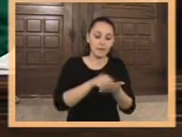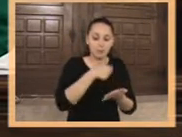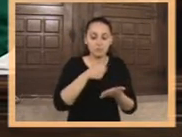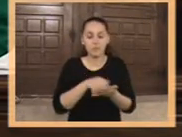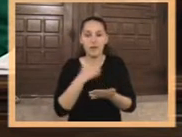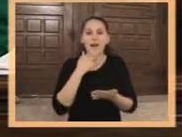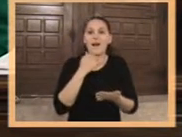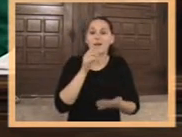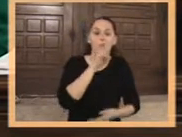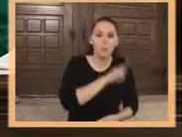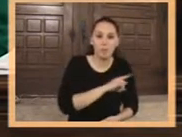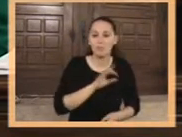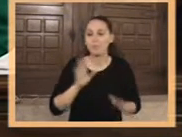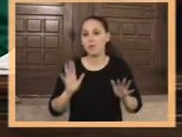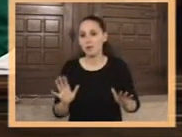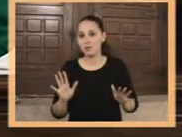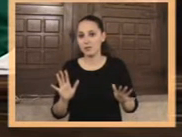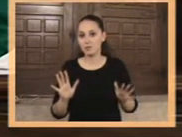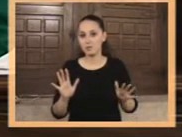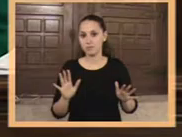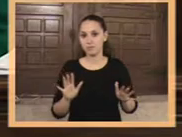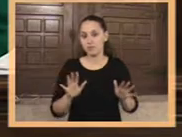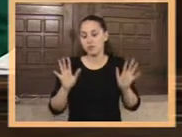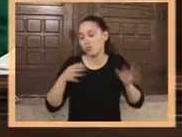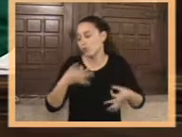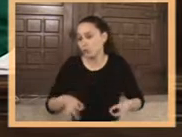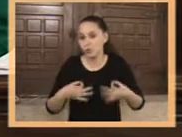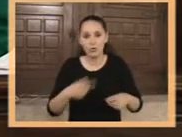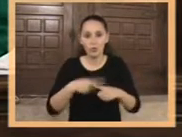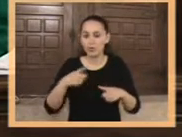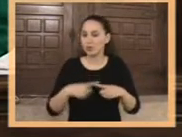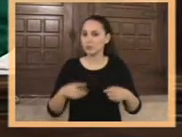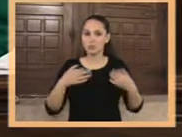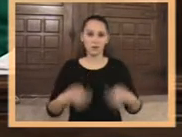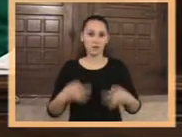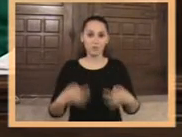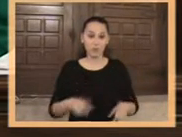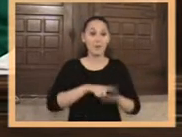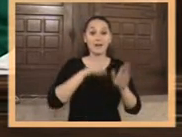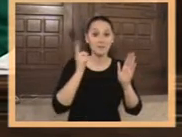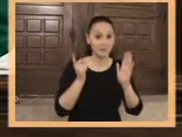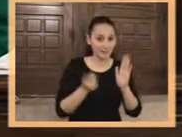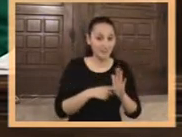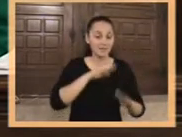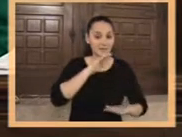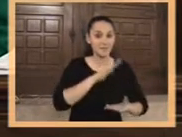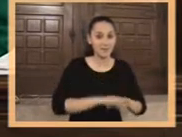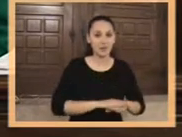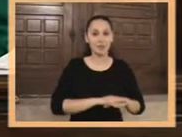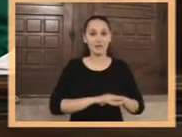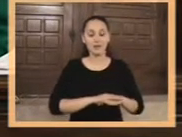político que lo presenta. Y eso es normal, loable, legal y como quiera